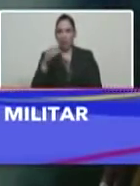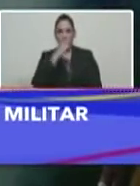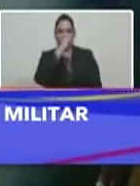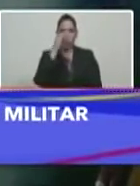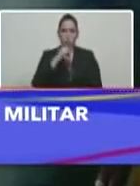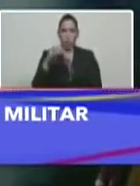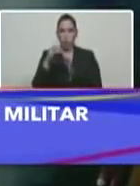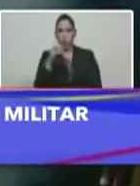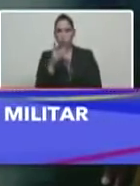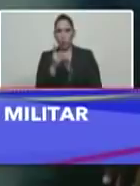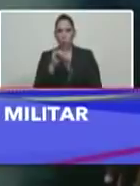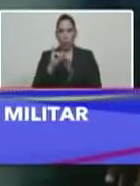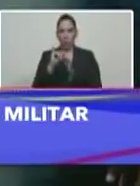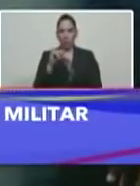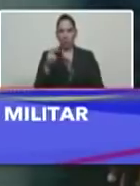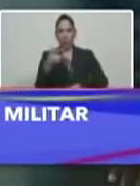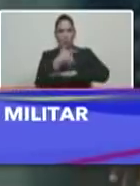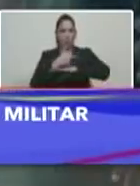gobernadores,